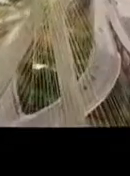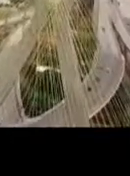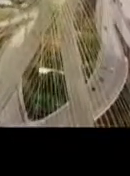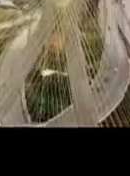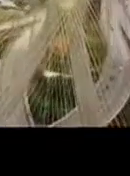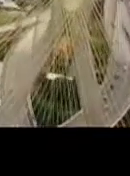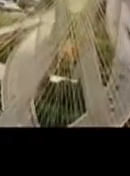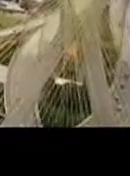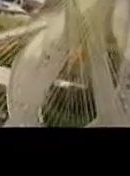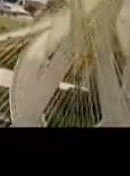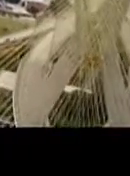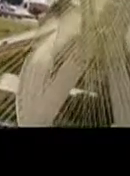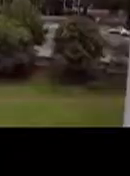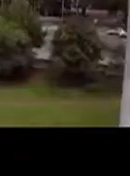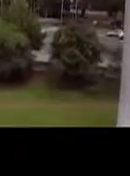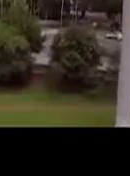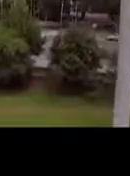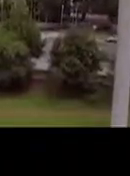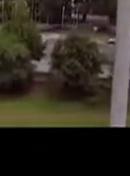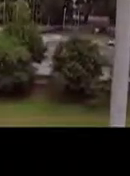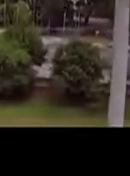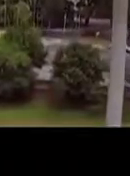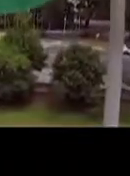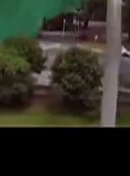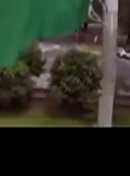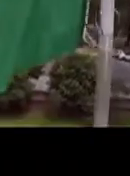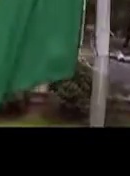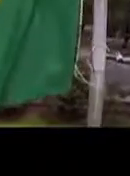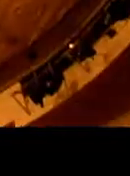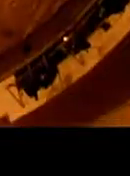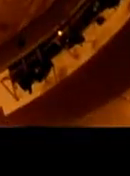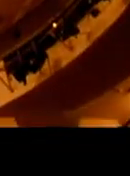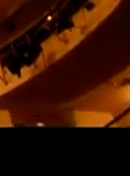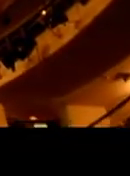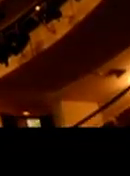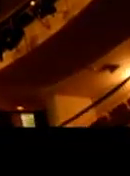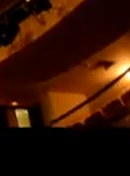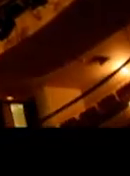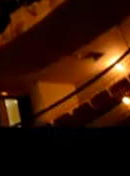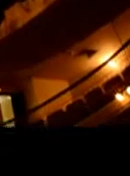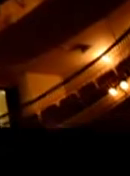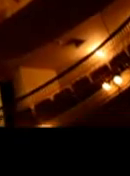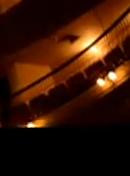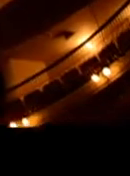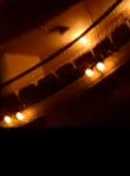Que lejos estoy del suelo donde nací,